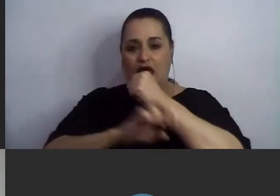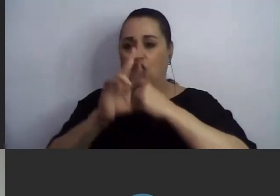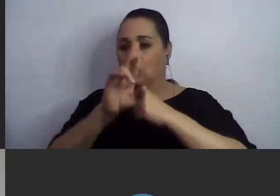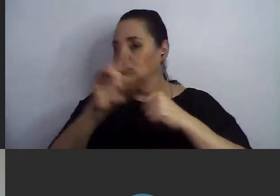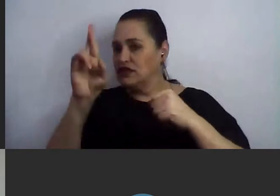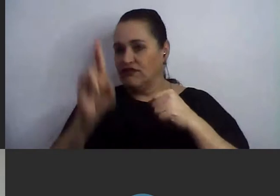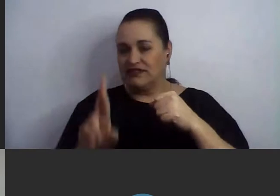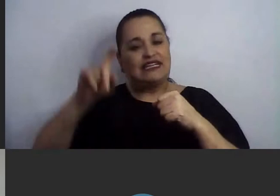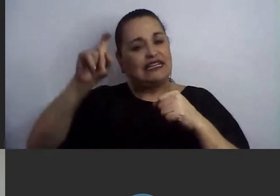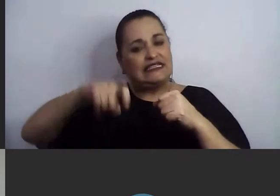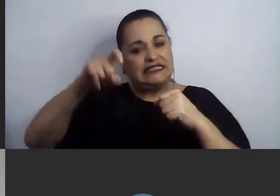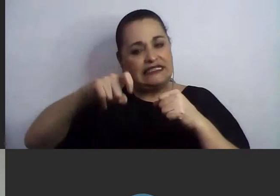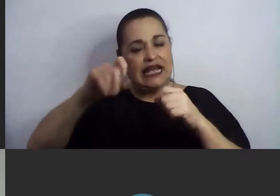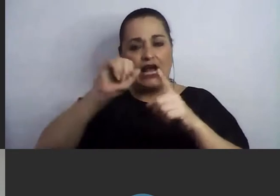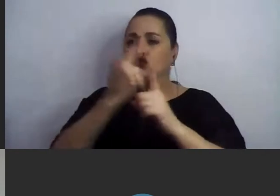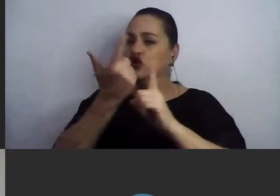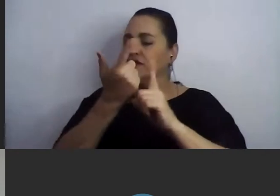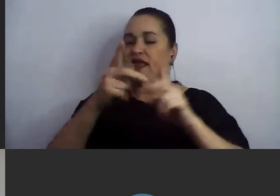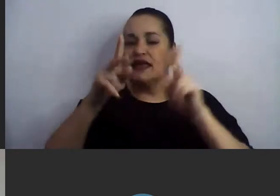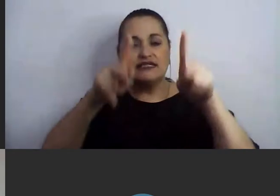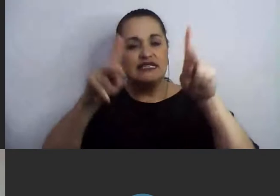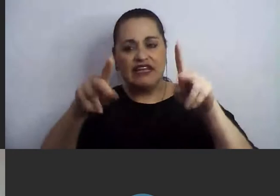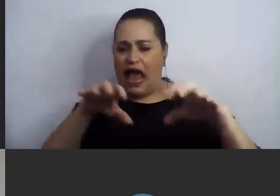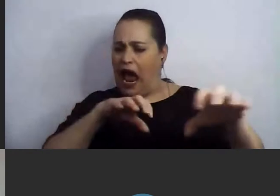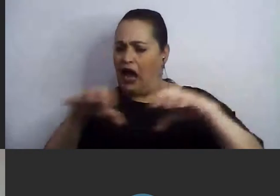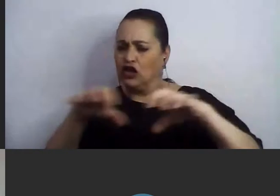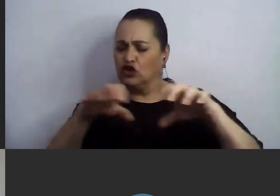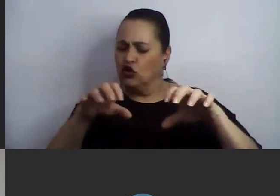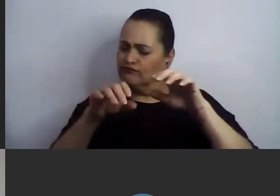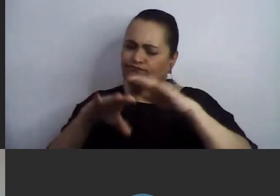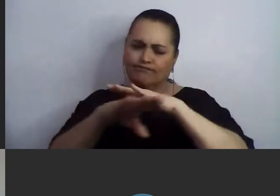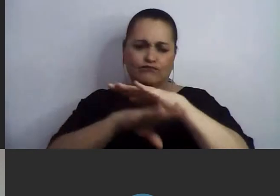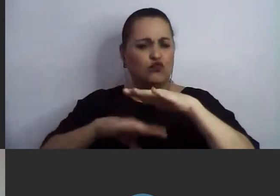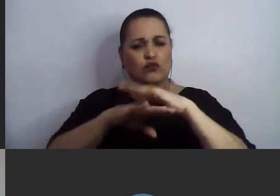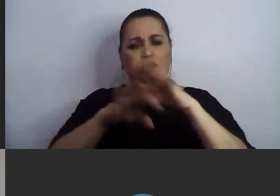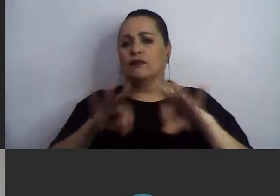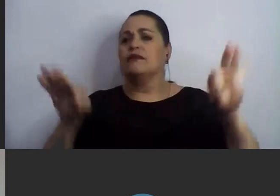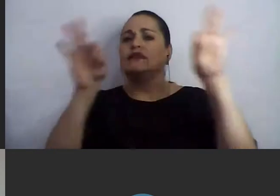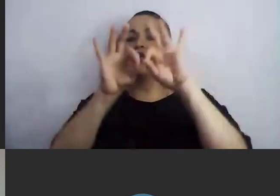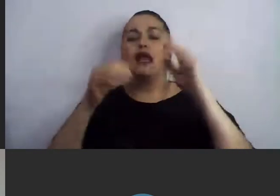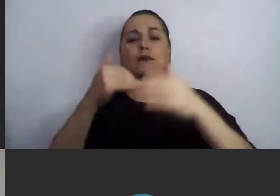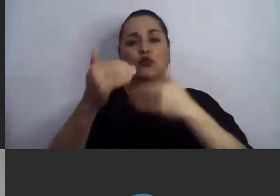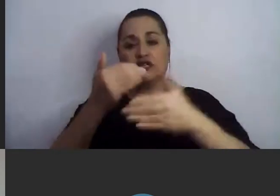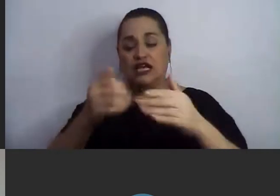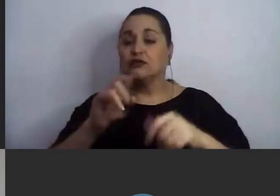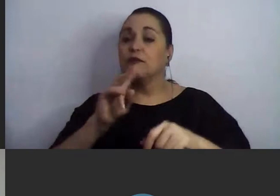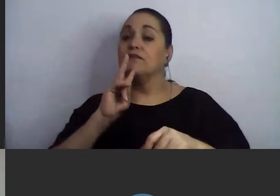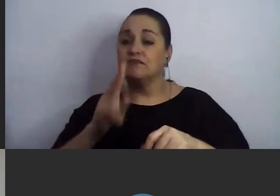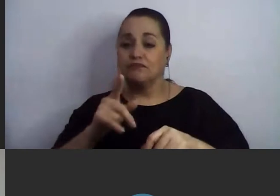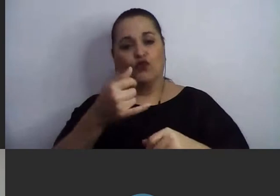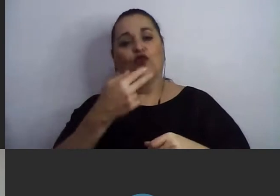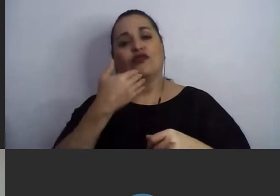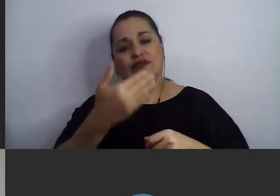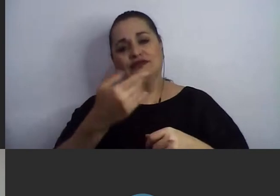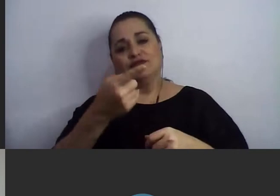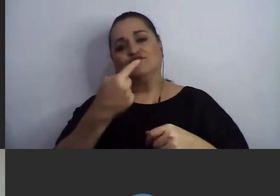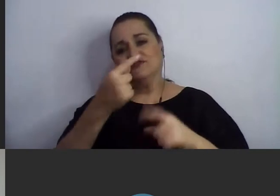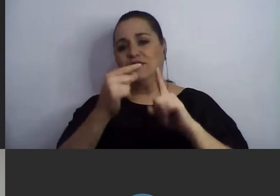Necesariamente la sociedad civil son un actor fundamental en este proceso y bien lo dice usted, por eso está